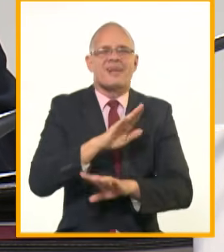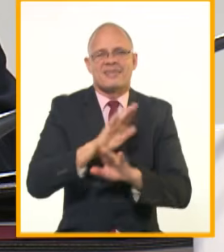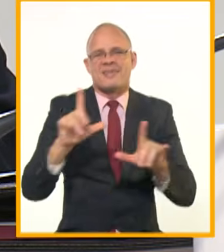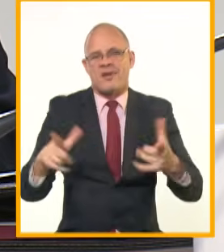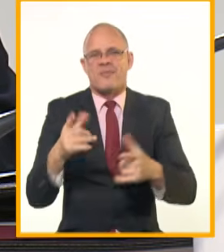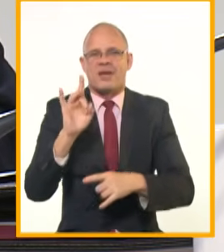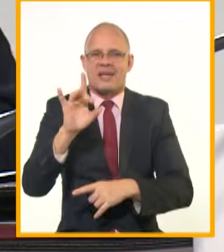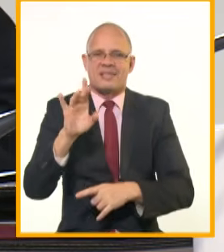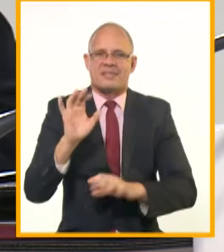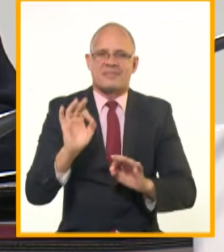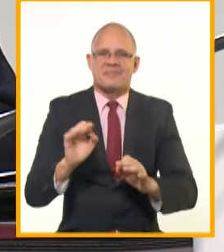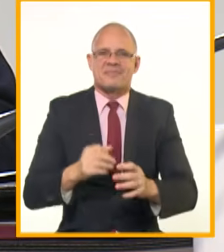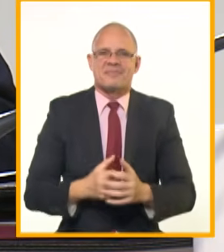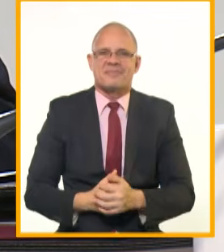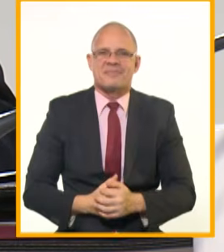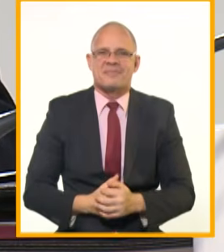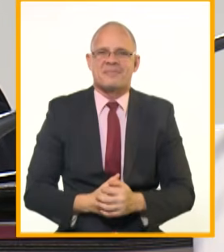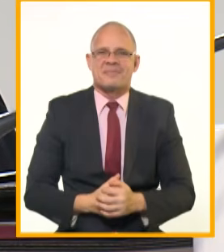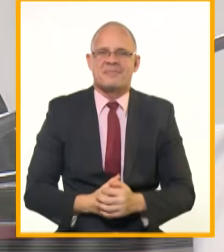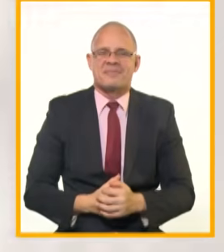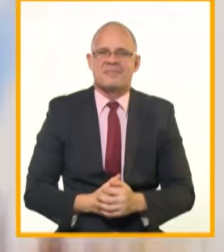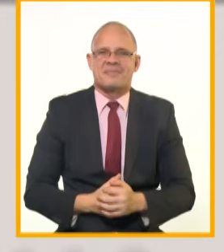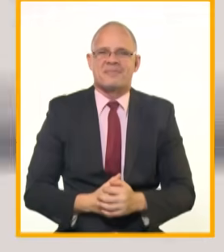años de fundada. Felicidades a los mayabequenses.